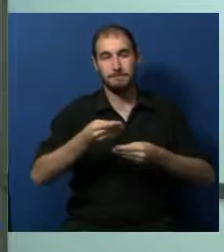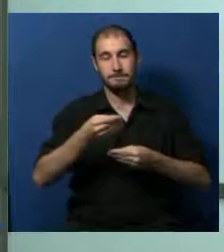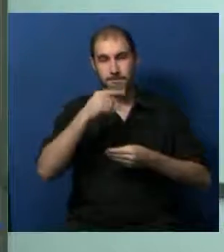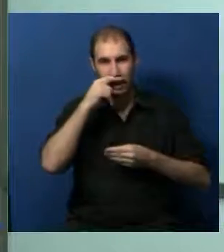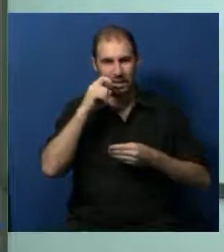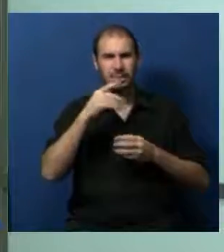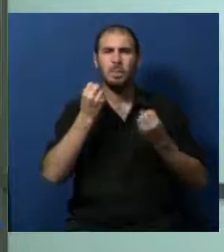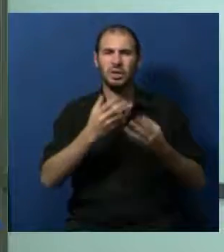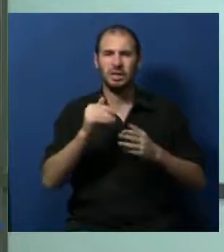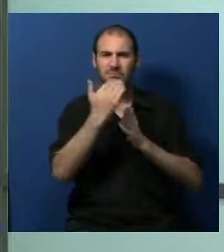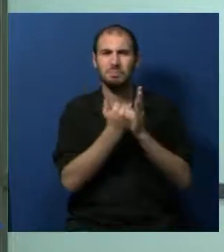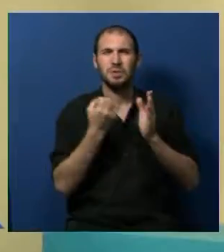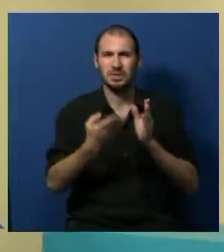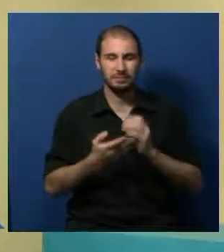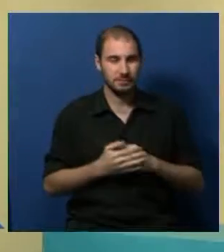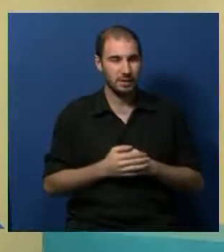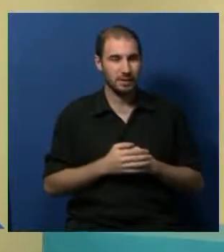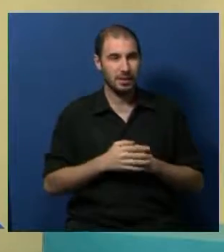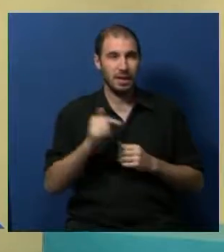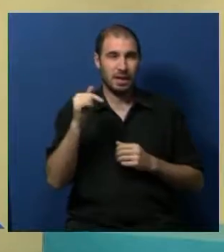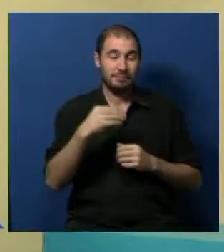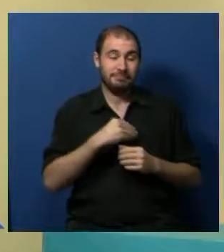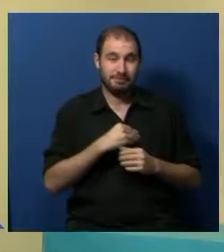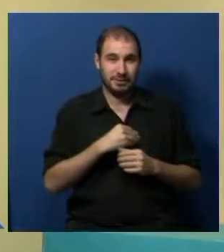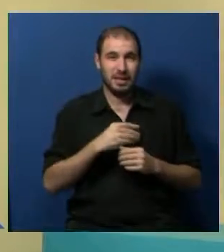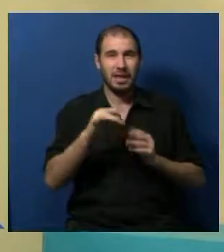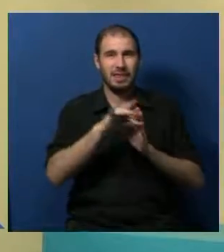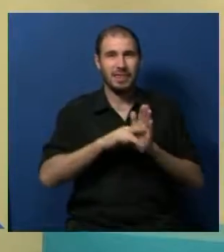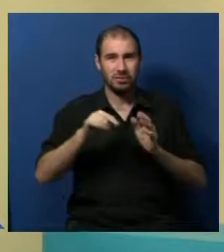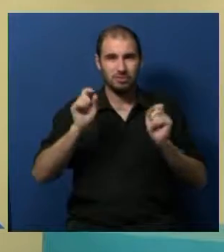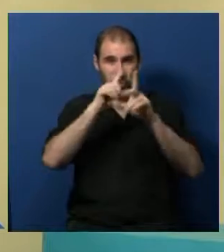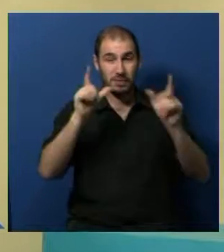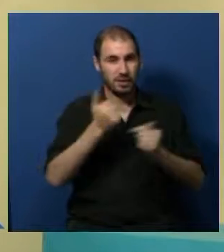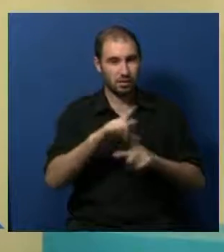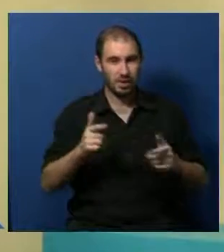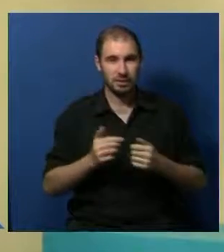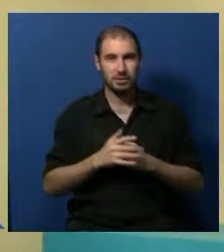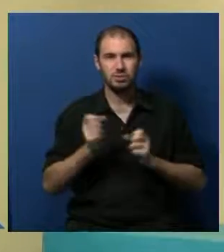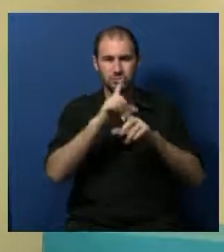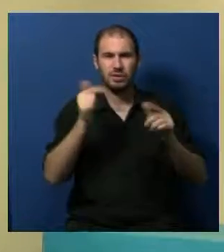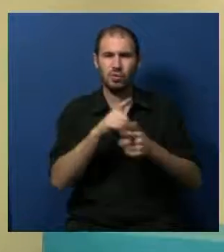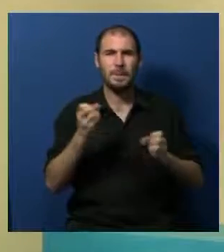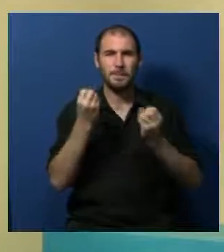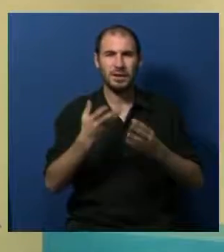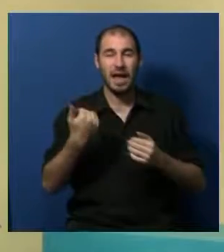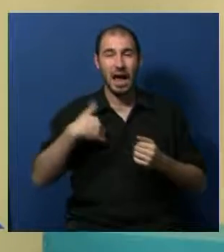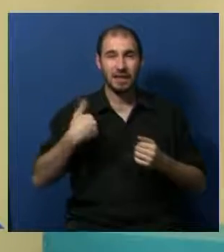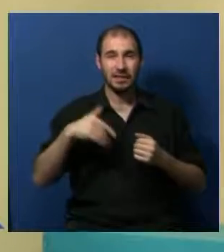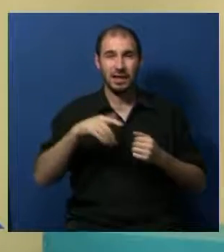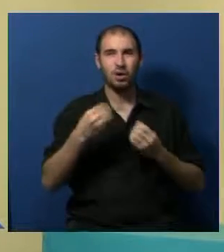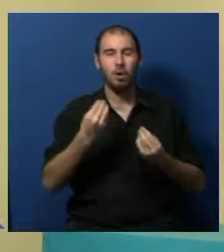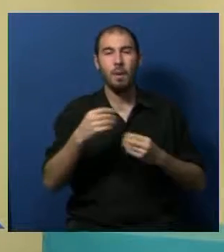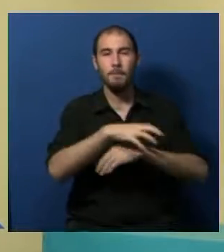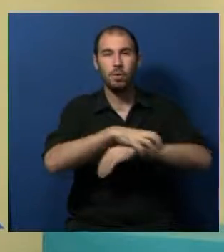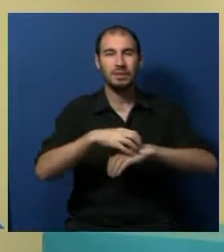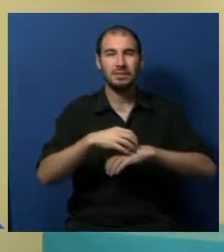¿A qué se deben? ¿Qué factores podemos analizar? Bien, mira, lamentablemente estos números no sorprenden. ¿Y por qué te digo que no sorprenden? Porque en Argentina, ¿cómo hacemos para medir